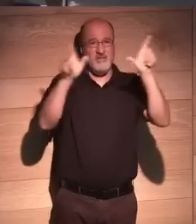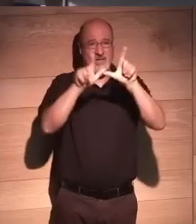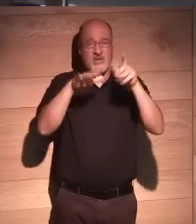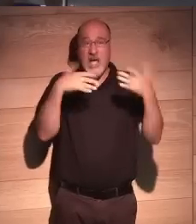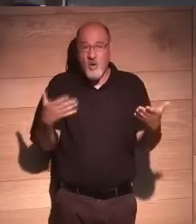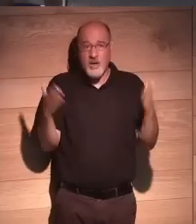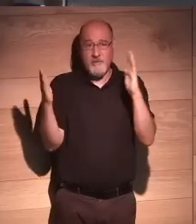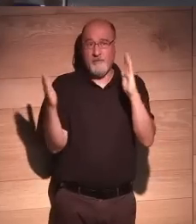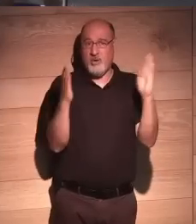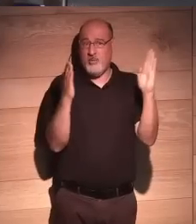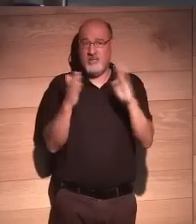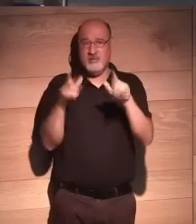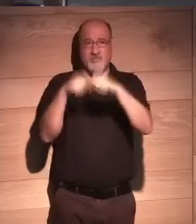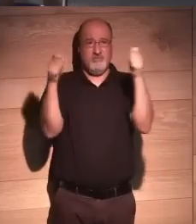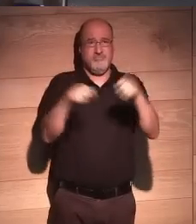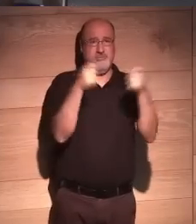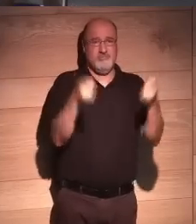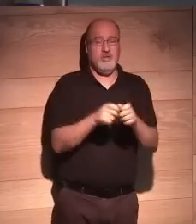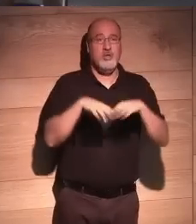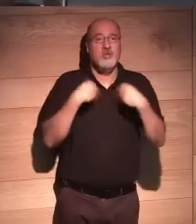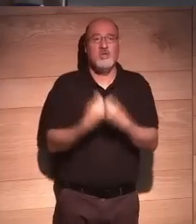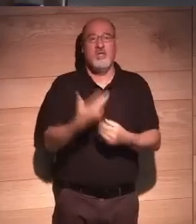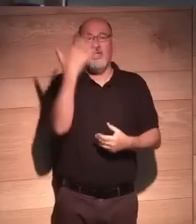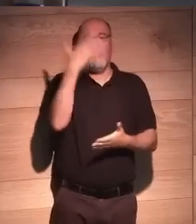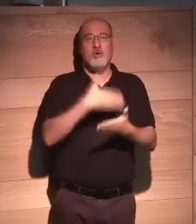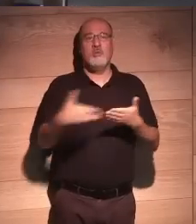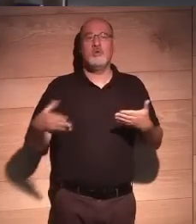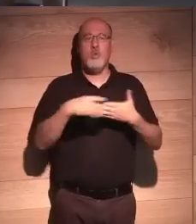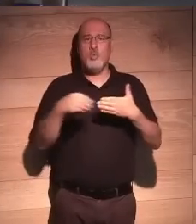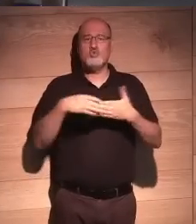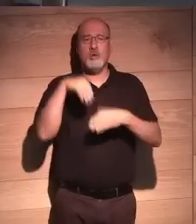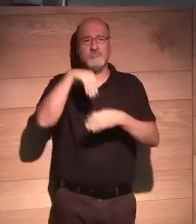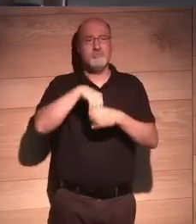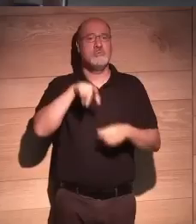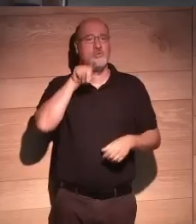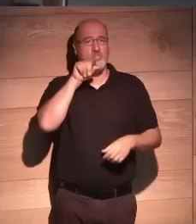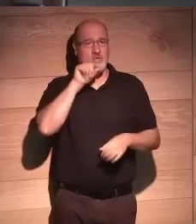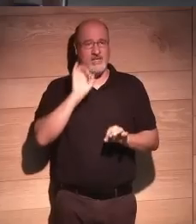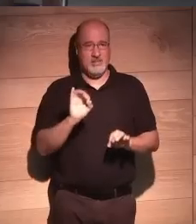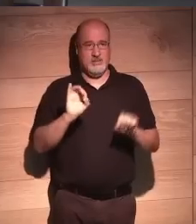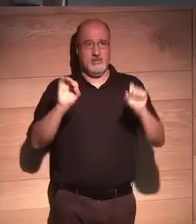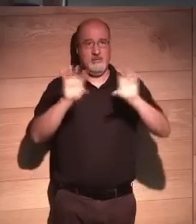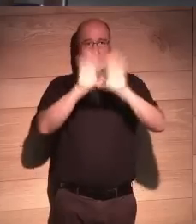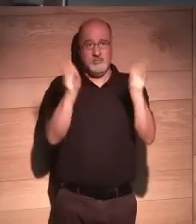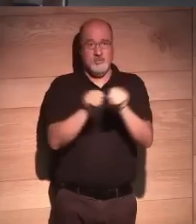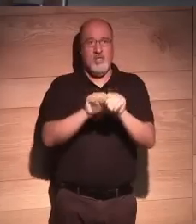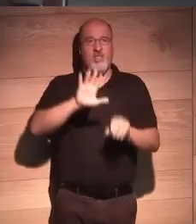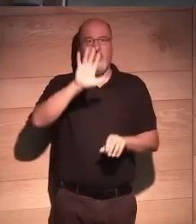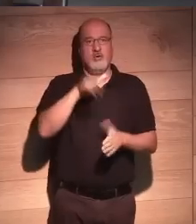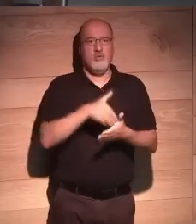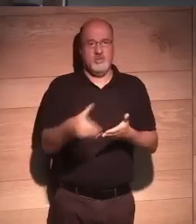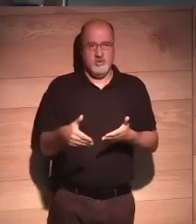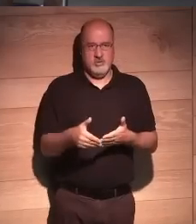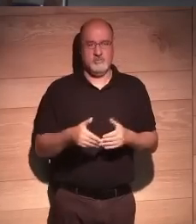O sea, yo creo que son 5 millones de usuarios los de Twitter, que no todo el mundo mira la tele, pero esto